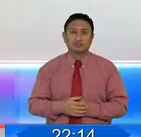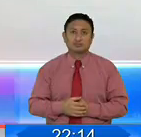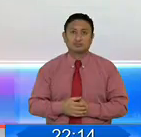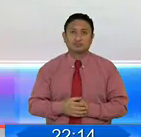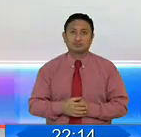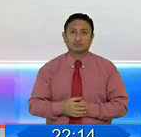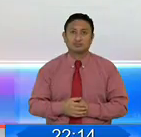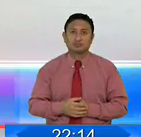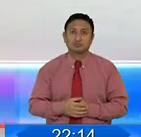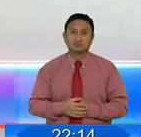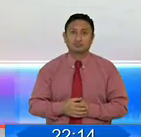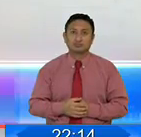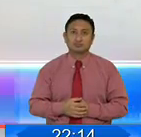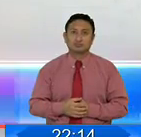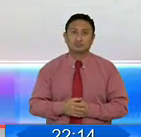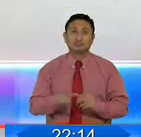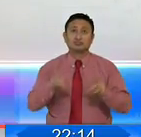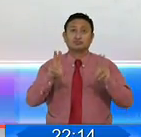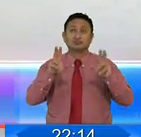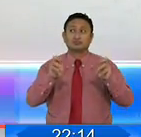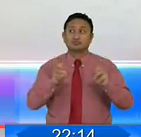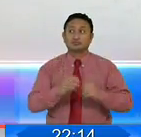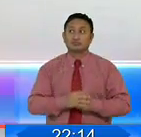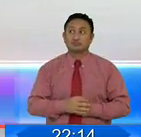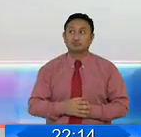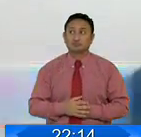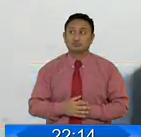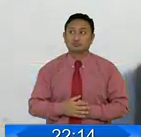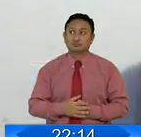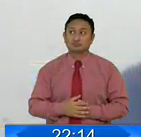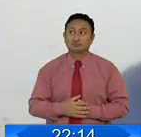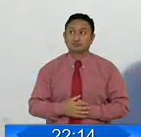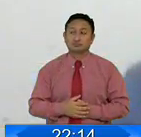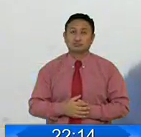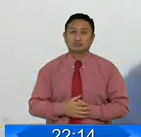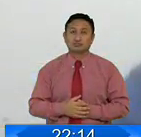positivos en relación a la presencia del COVID-19 o más bien